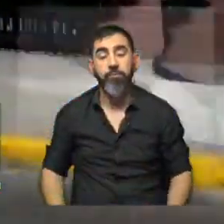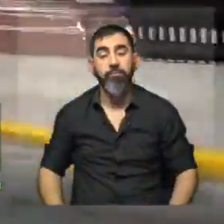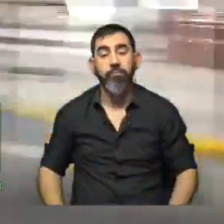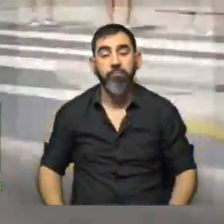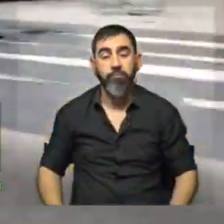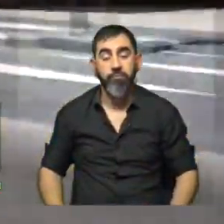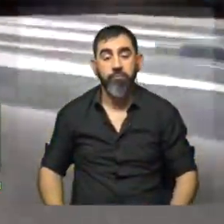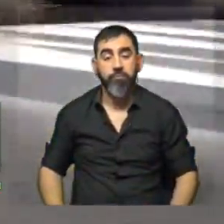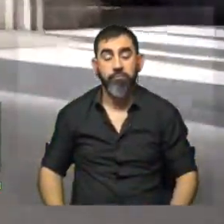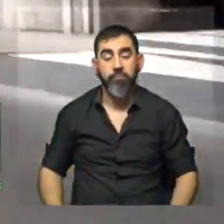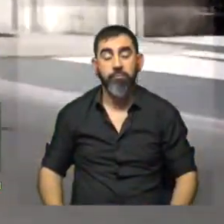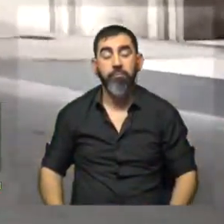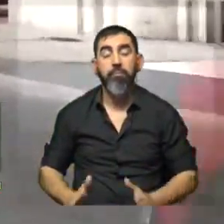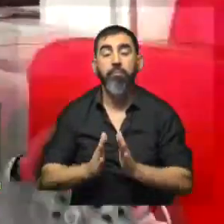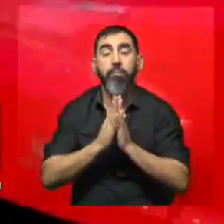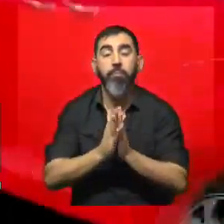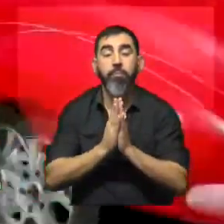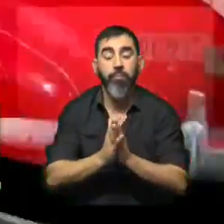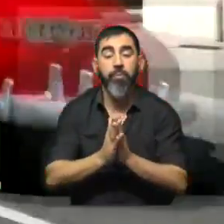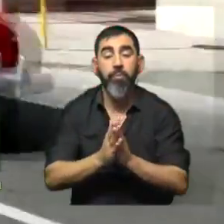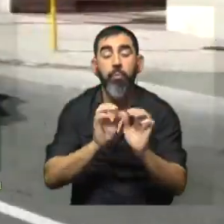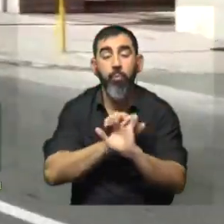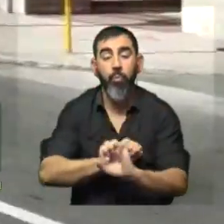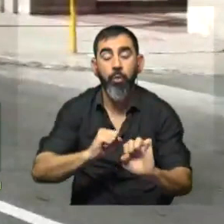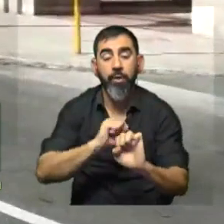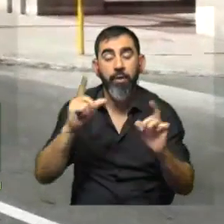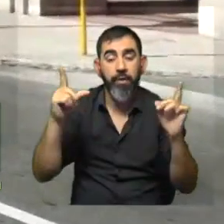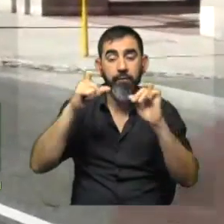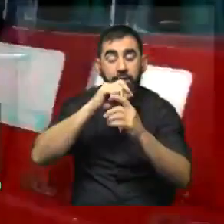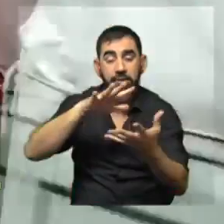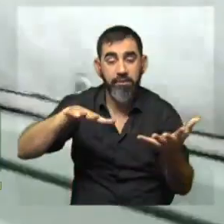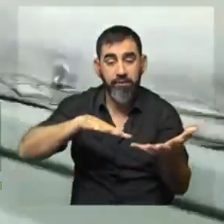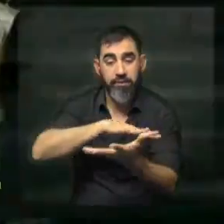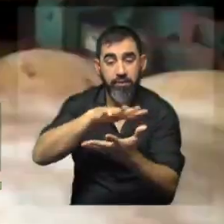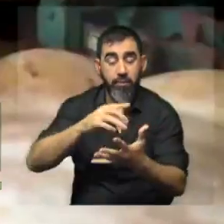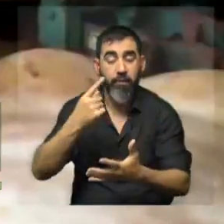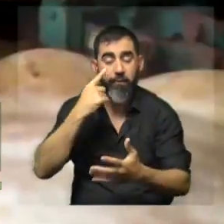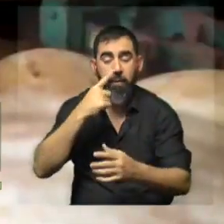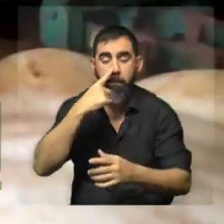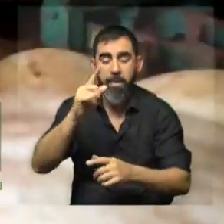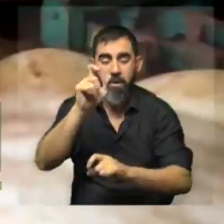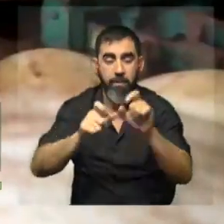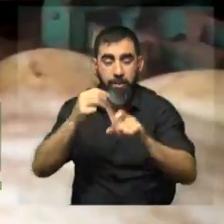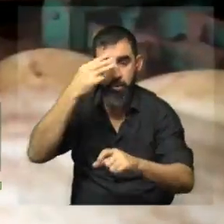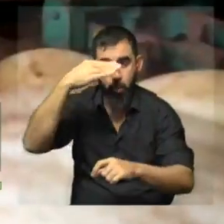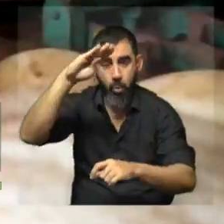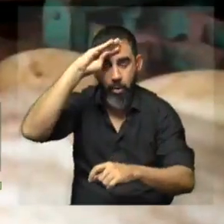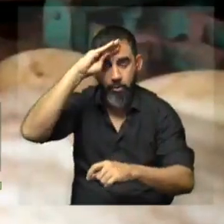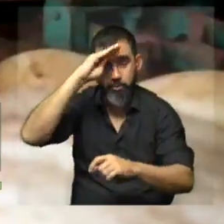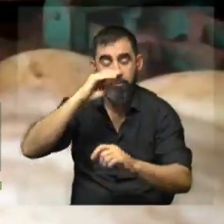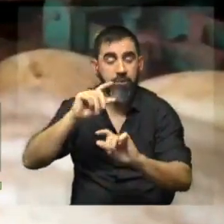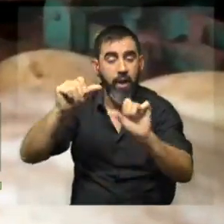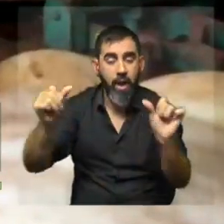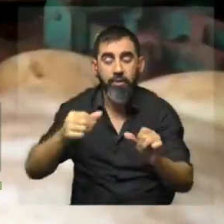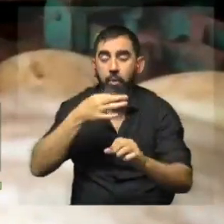Estado. Le rogamos, señor presidente, tenga en cuenta esta difícil situación que viven miles de cubanos y disponga lo que sea